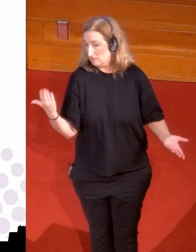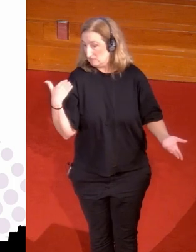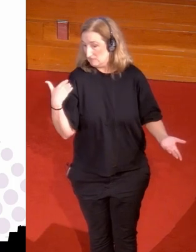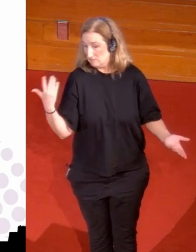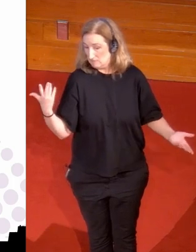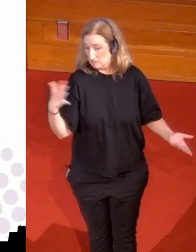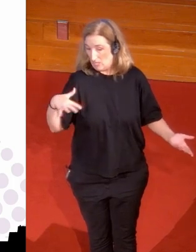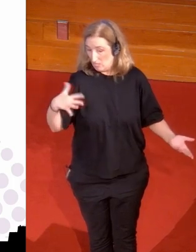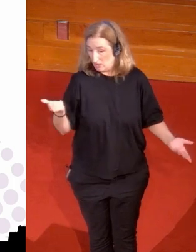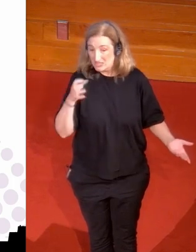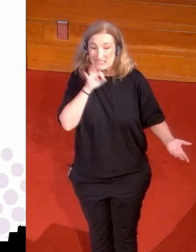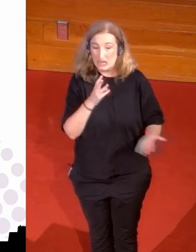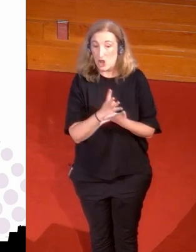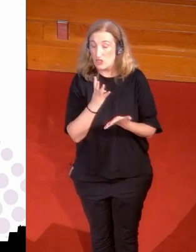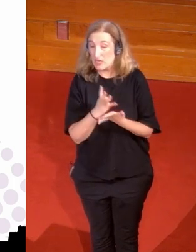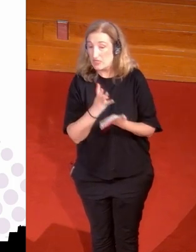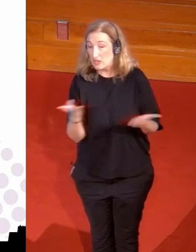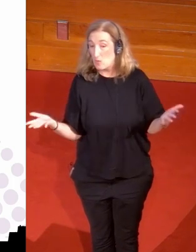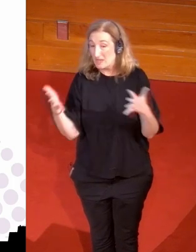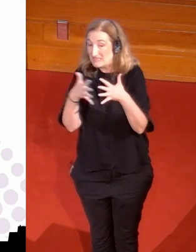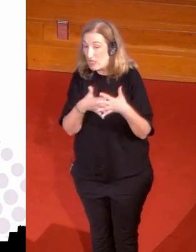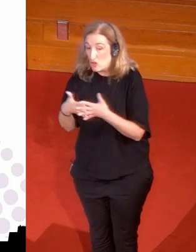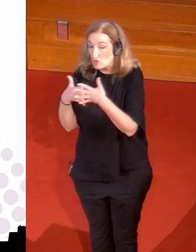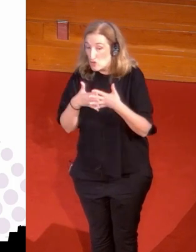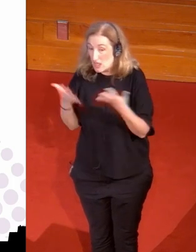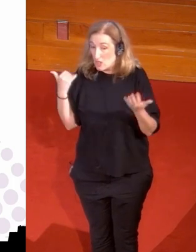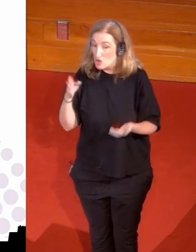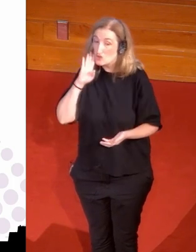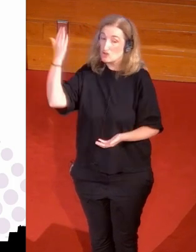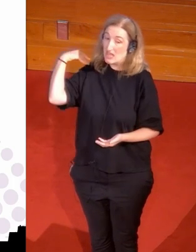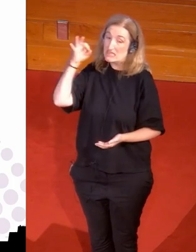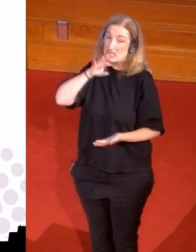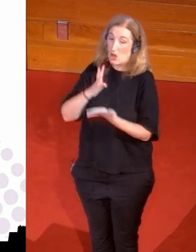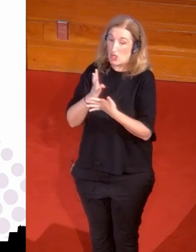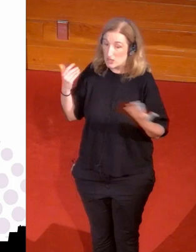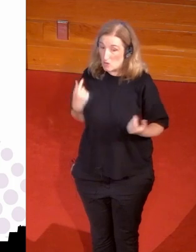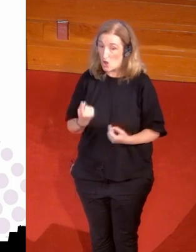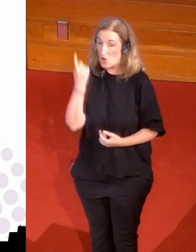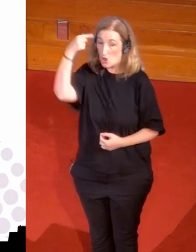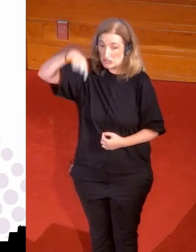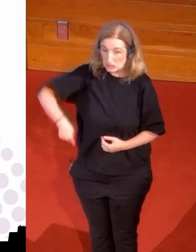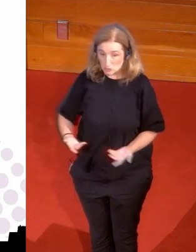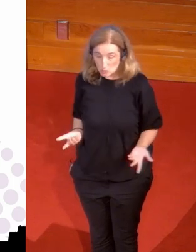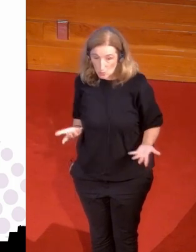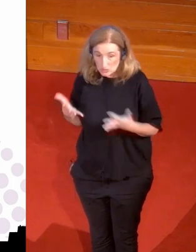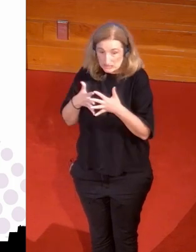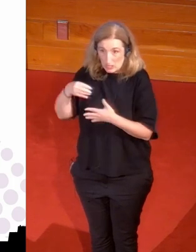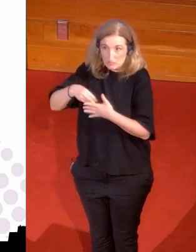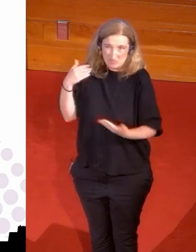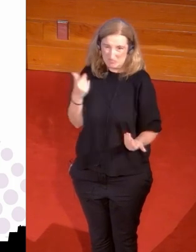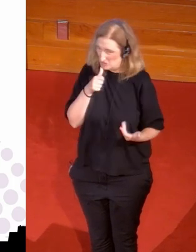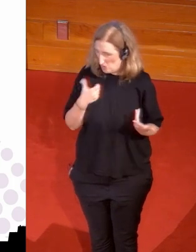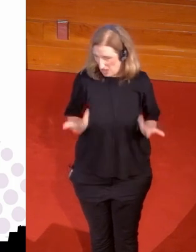pasó en el siglo XIX en los Estados Unidos entre el norte y el sur yo eso